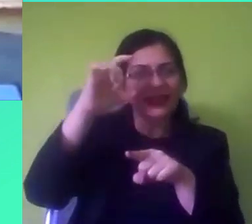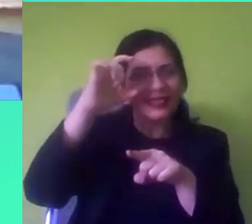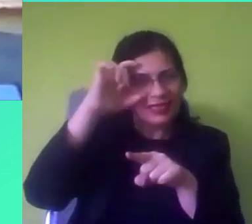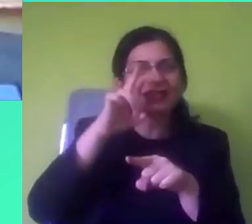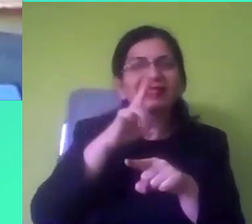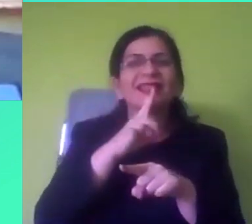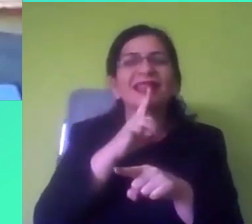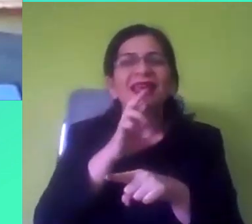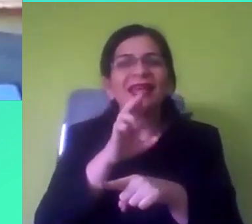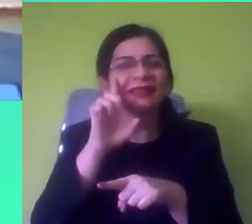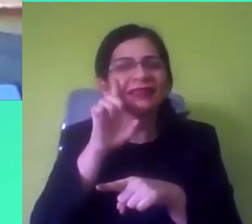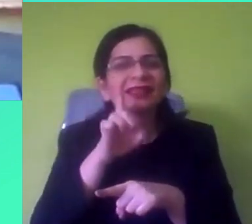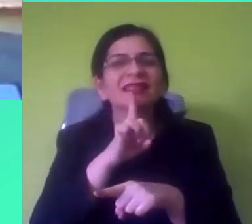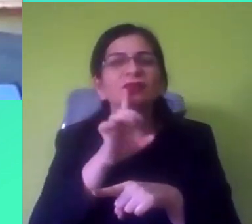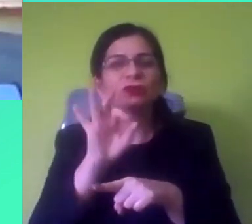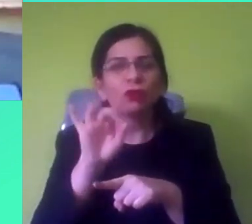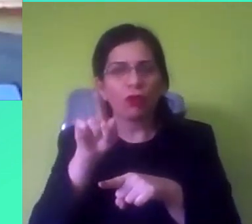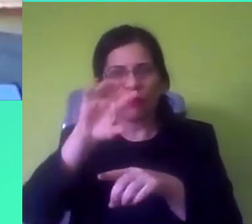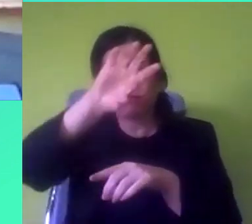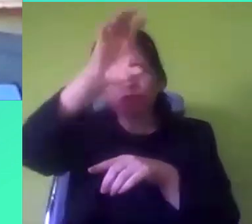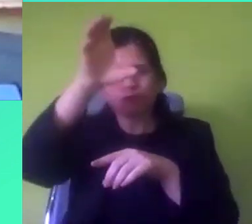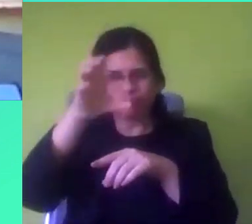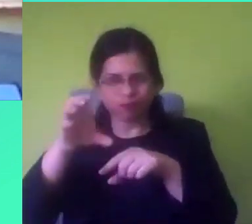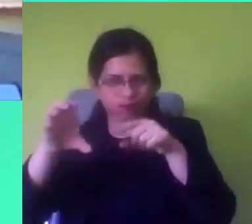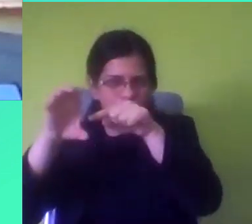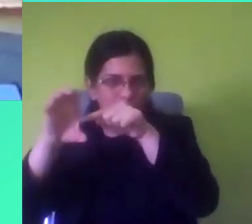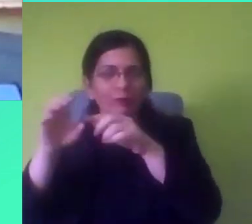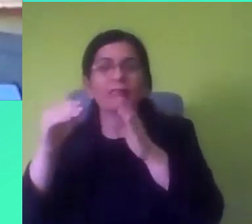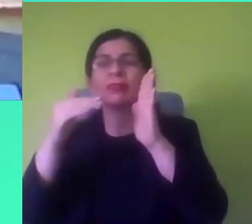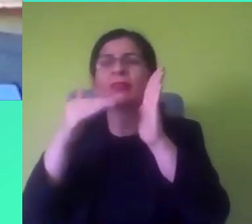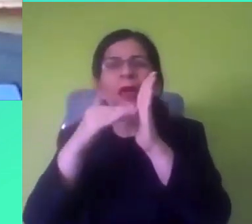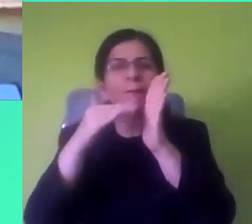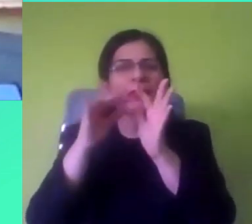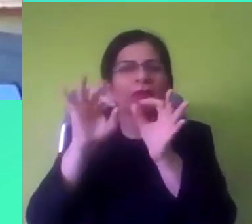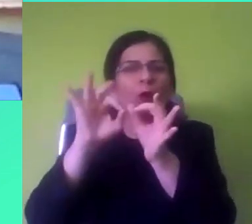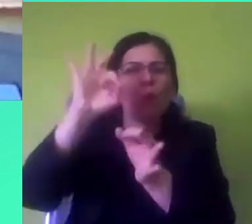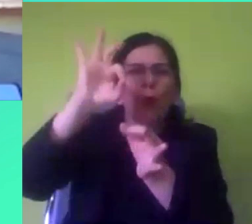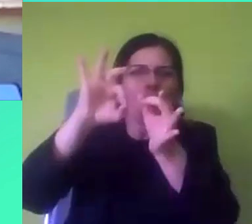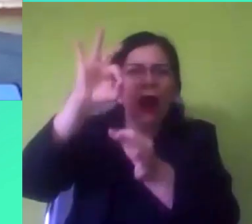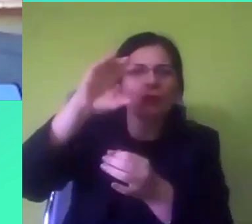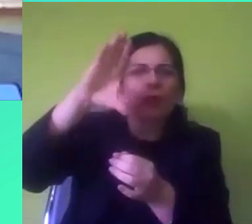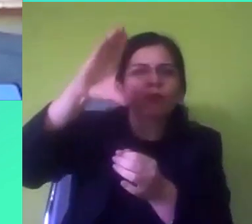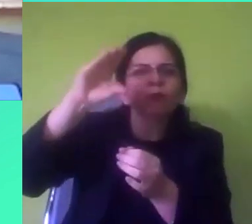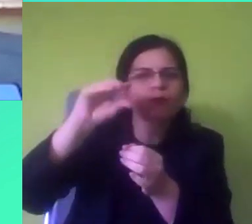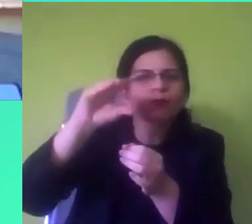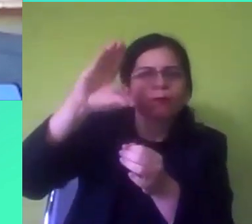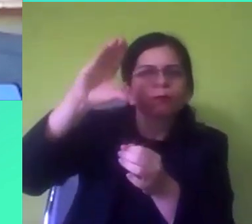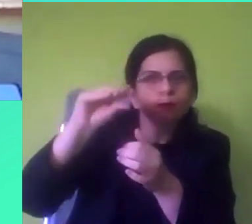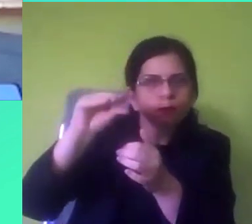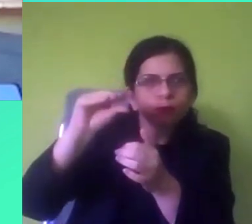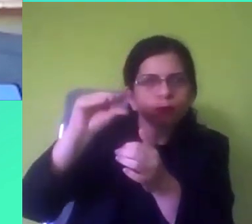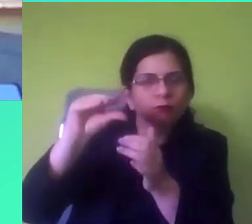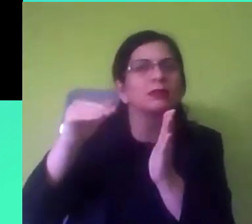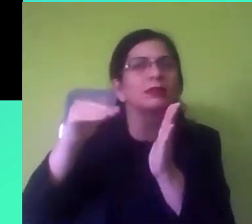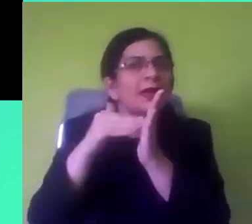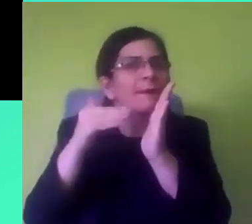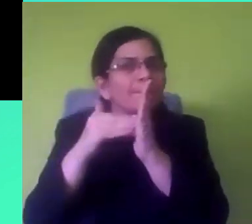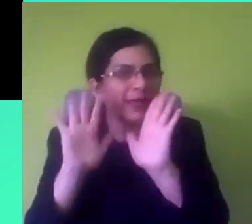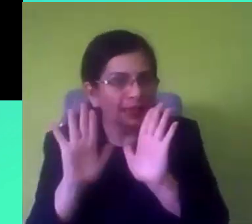dependiendo del espesor, acá vemos un gráfico a la izquierda, dependiendo del espesor que tiene esa cobertura de detritos, eso va a